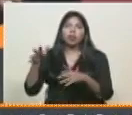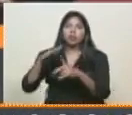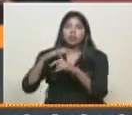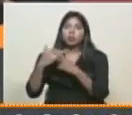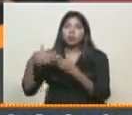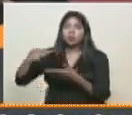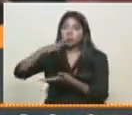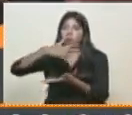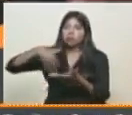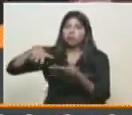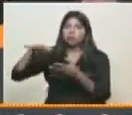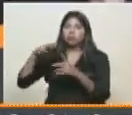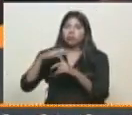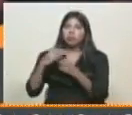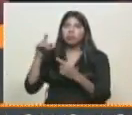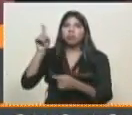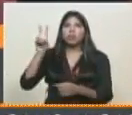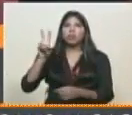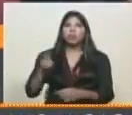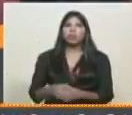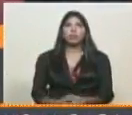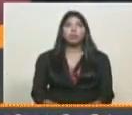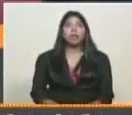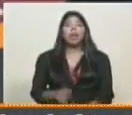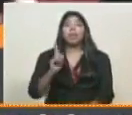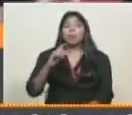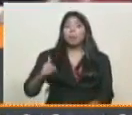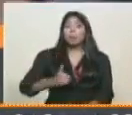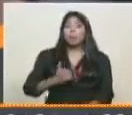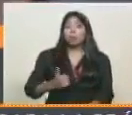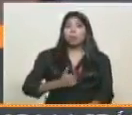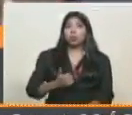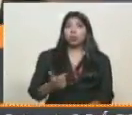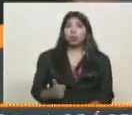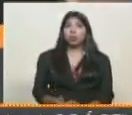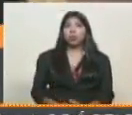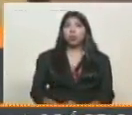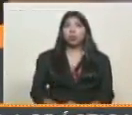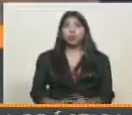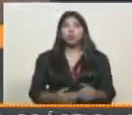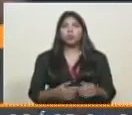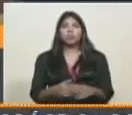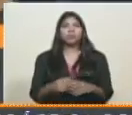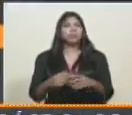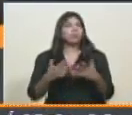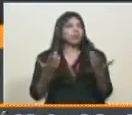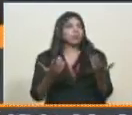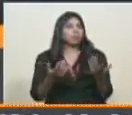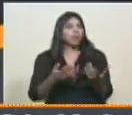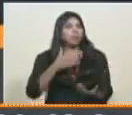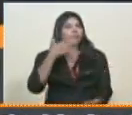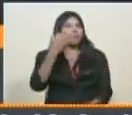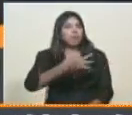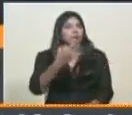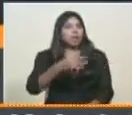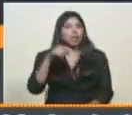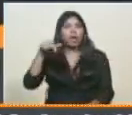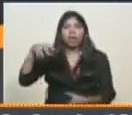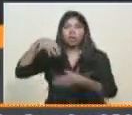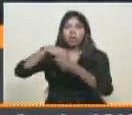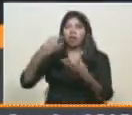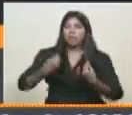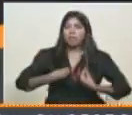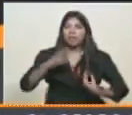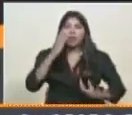oportunidad el presidente aprovechó la visita para darle a conocer a estos países si se quiere cuál es el escenario que se está viviendo realmente en